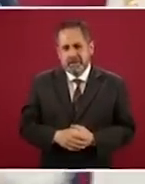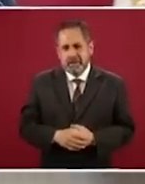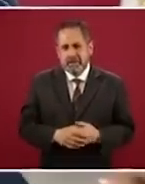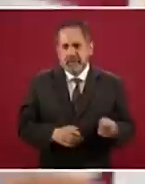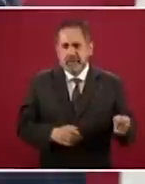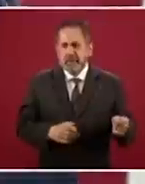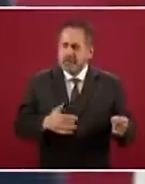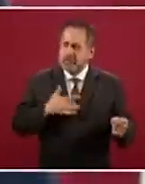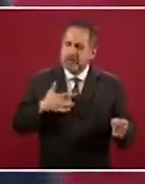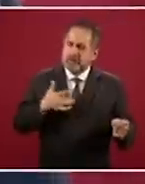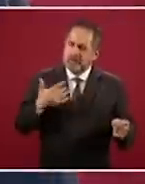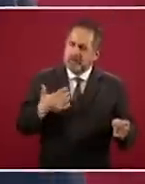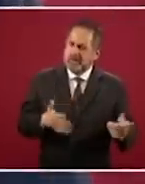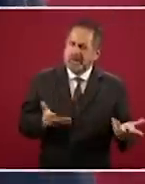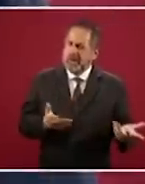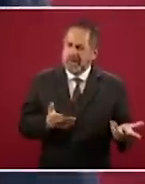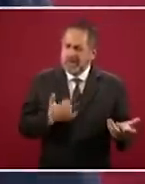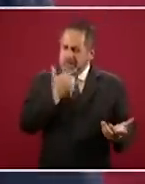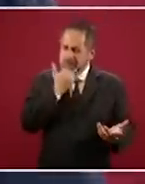pegaría mucho,